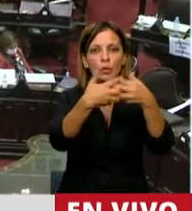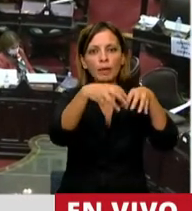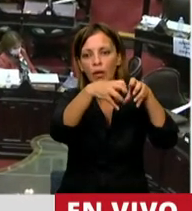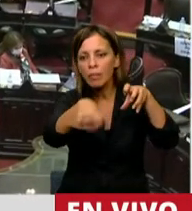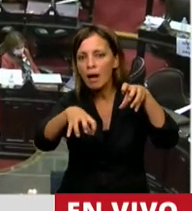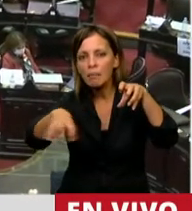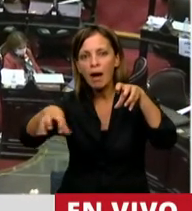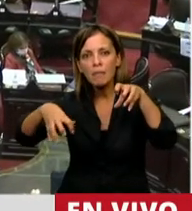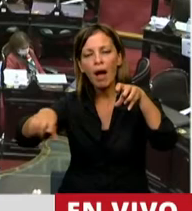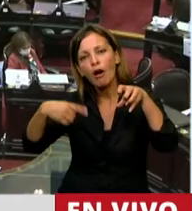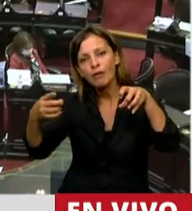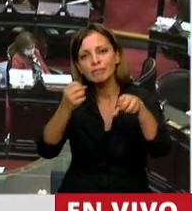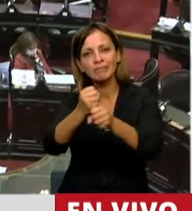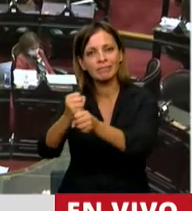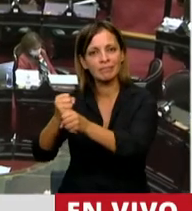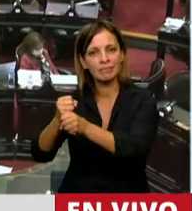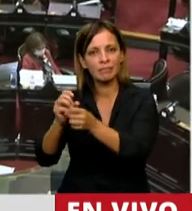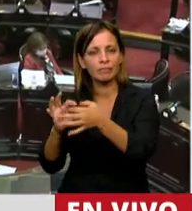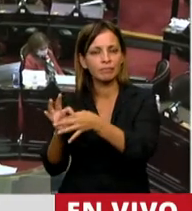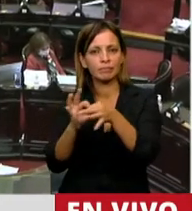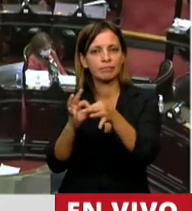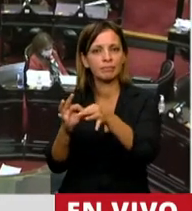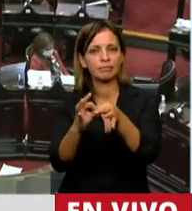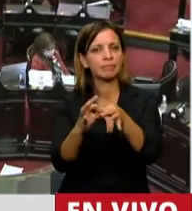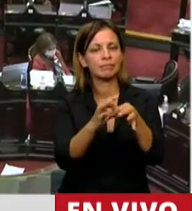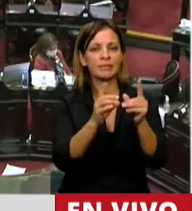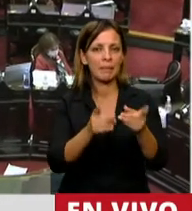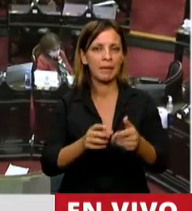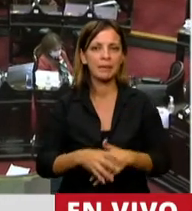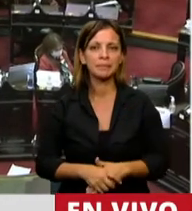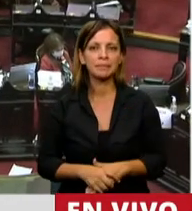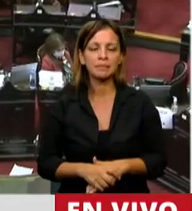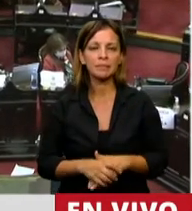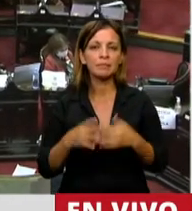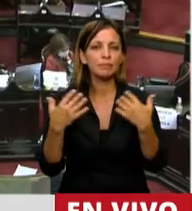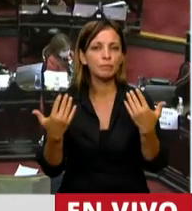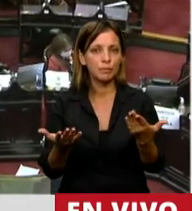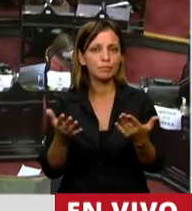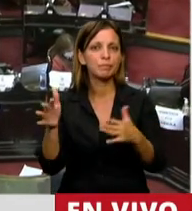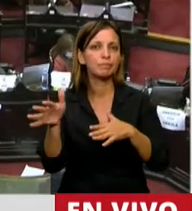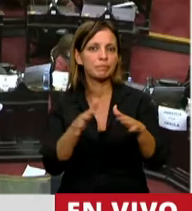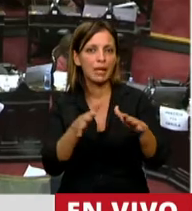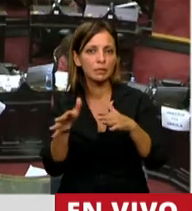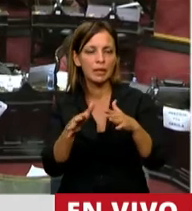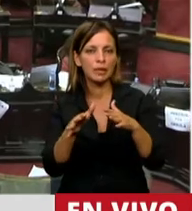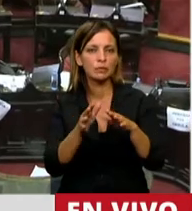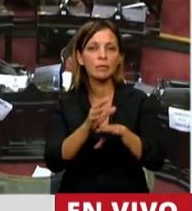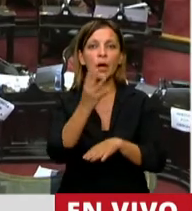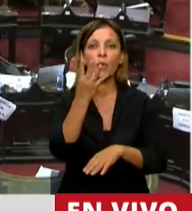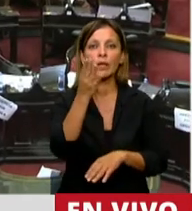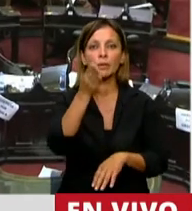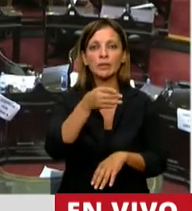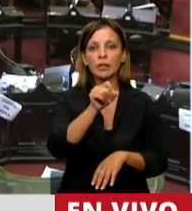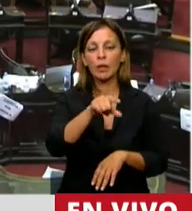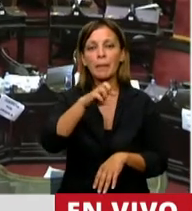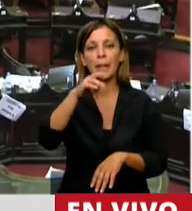diversas cadenas productivas, como también se dijo aquí. Tal es así que en promedio representa el 4% del